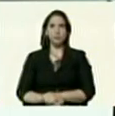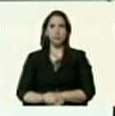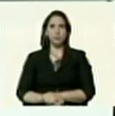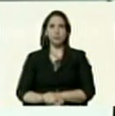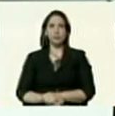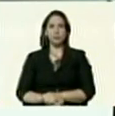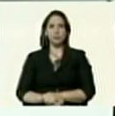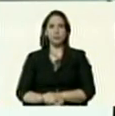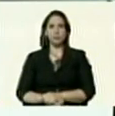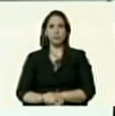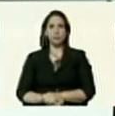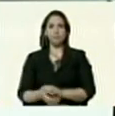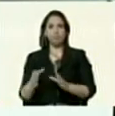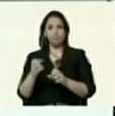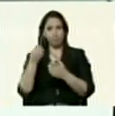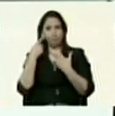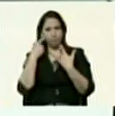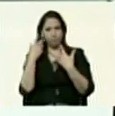creíble.